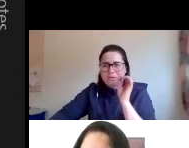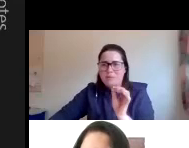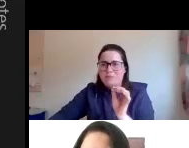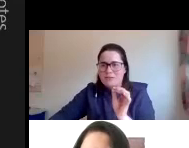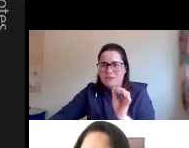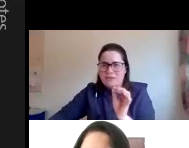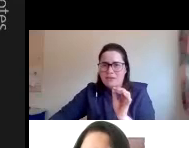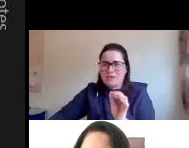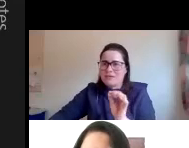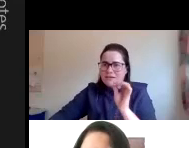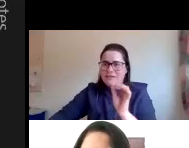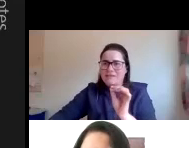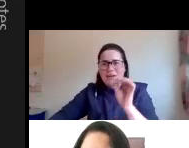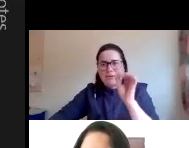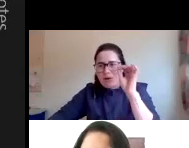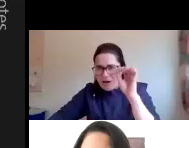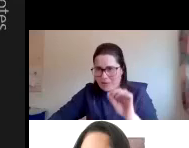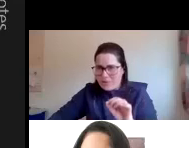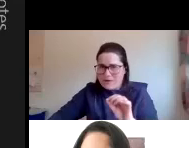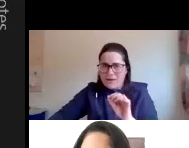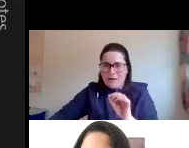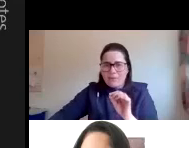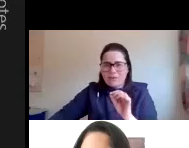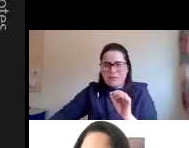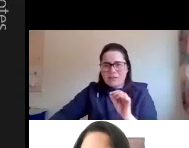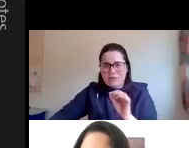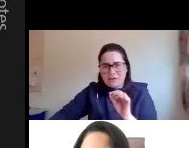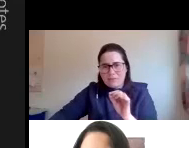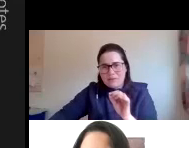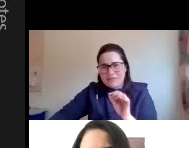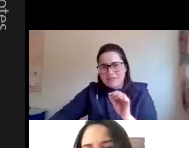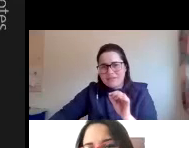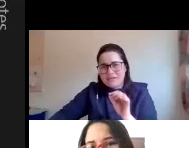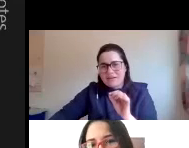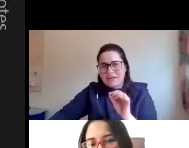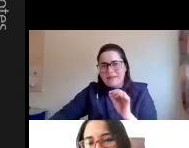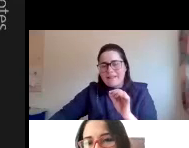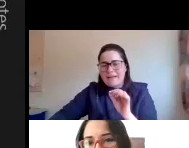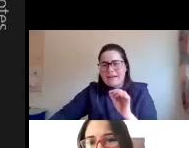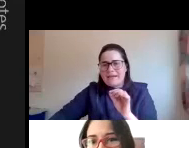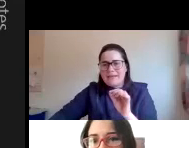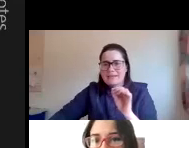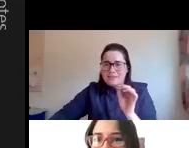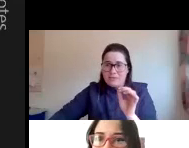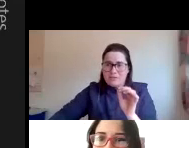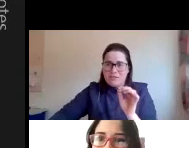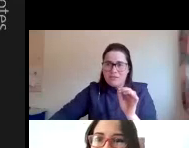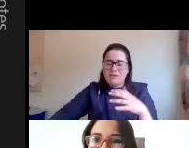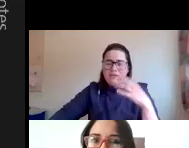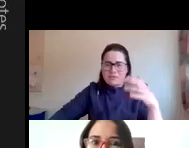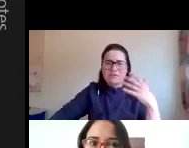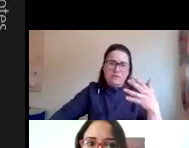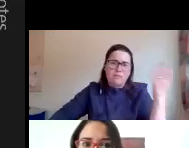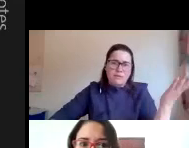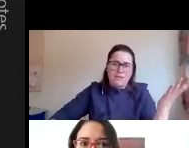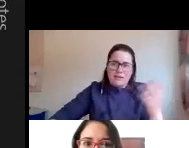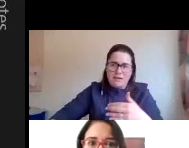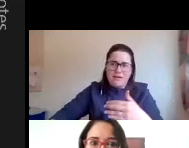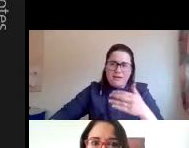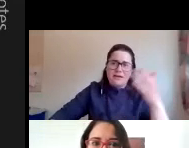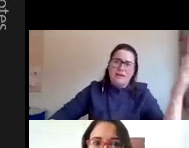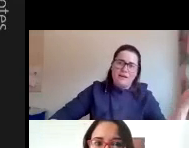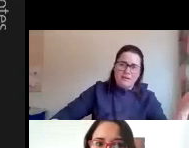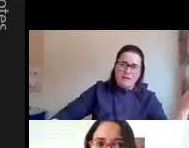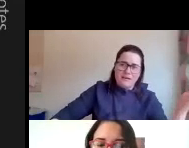viendo los primeros indicadores de que hay que hacer algo ahora, porque si no, empieza a crecer el área sin oxígeno y eso es donde empieza